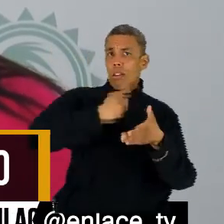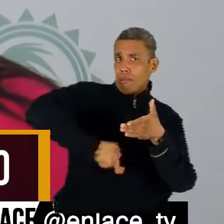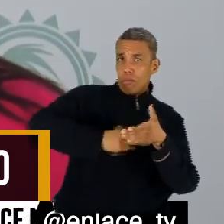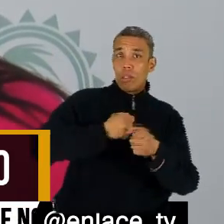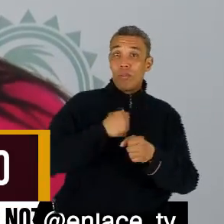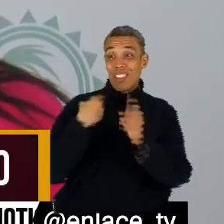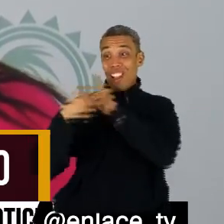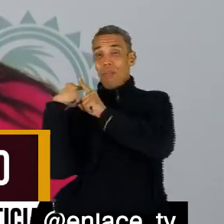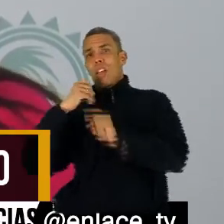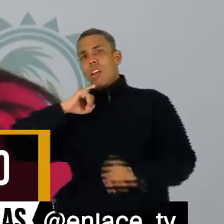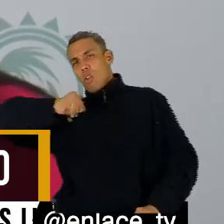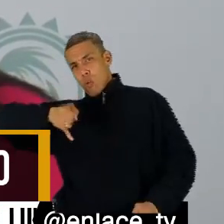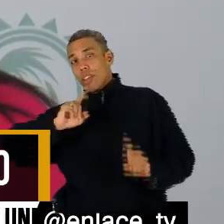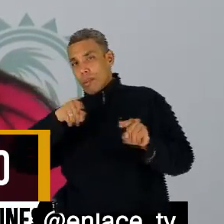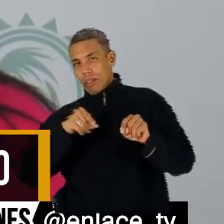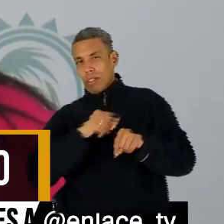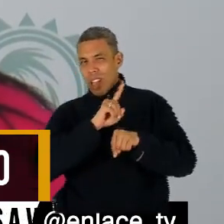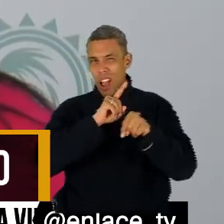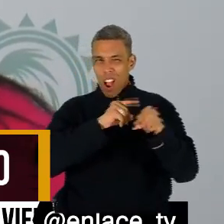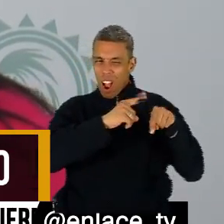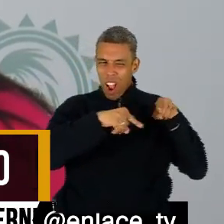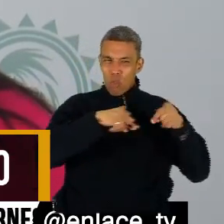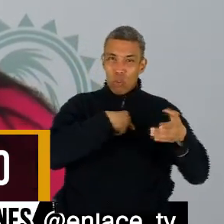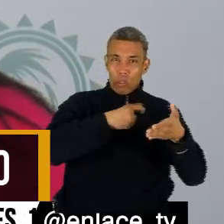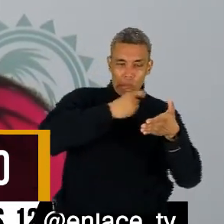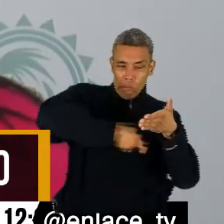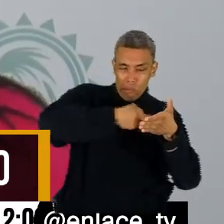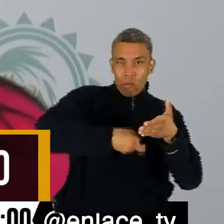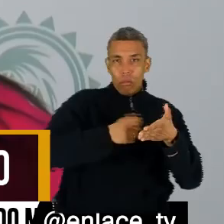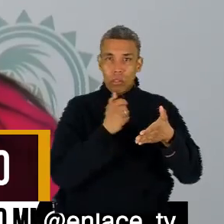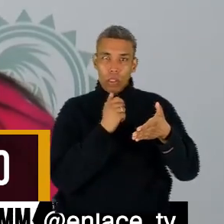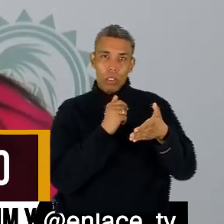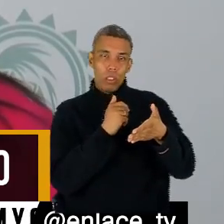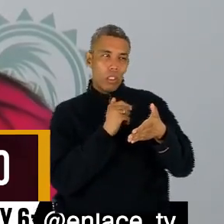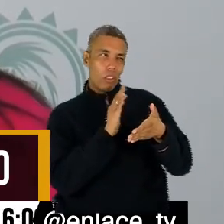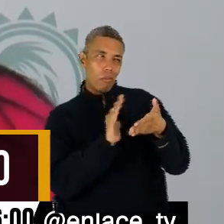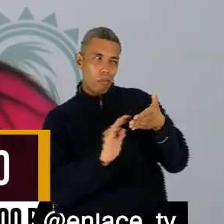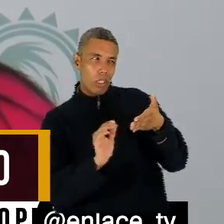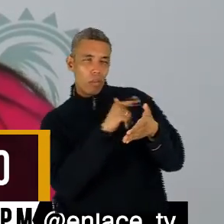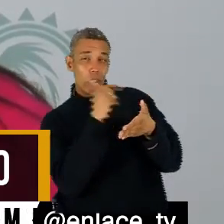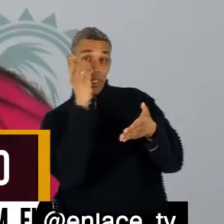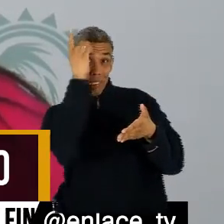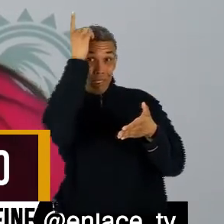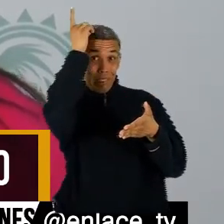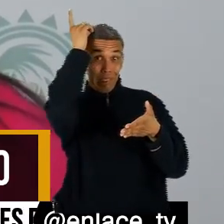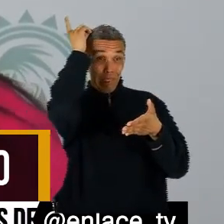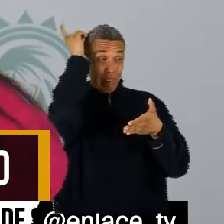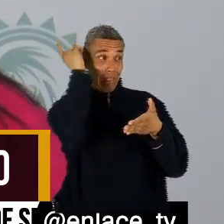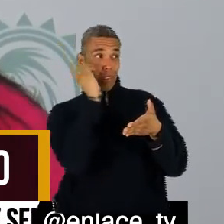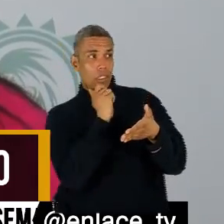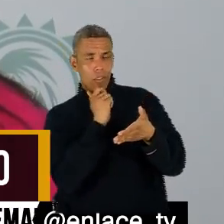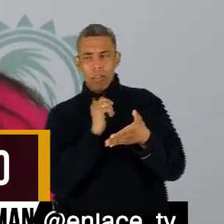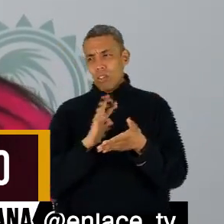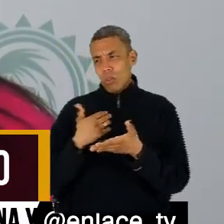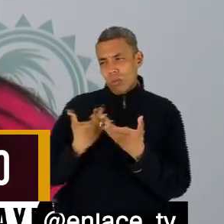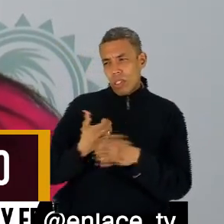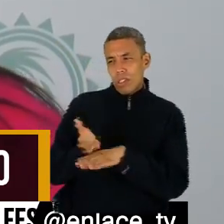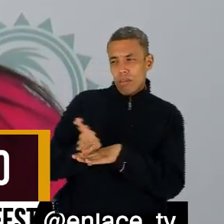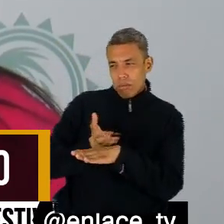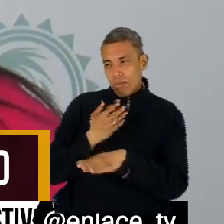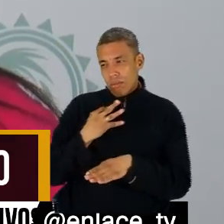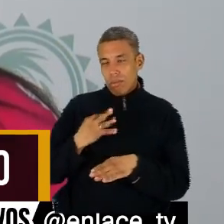Se hicieron observaciones, modificaciones, incluso unas autorizaciones que el señor alcalde había solicitado, también se revisaron. Entonces ya hoy sí vamos a